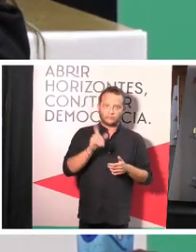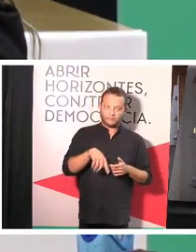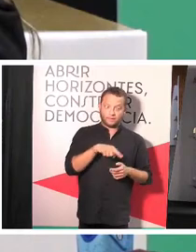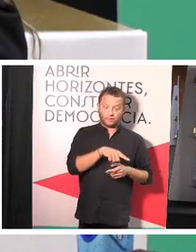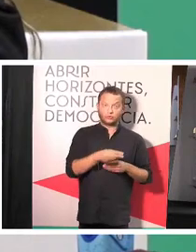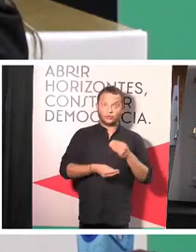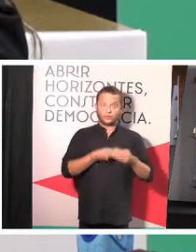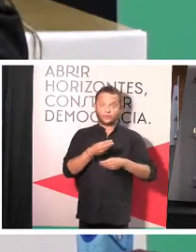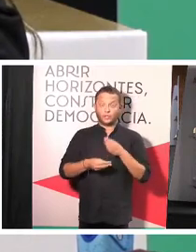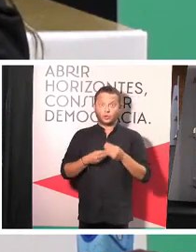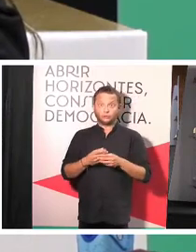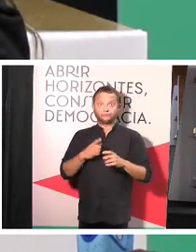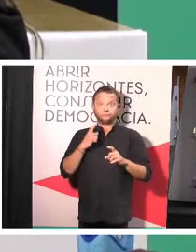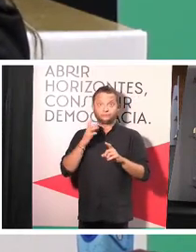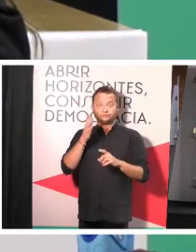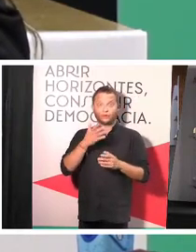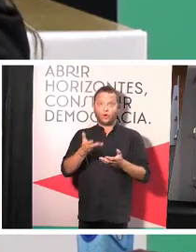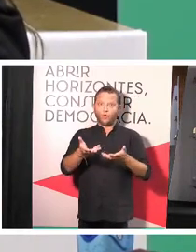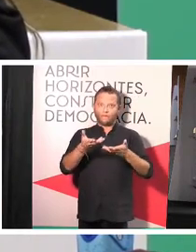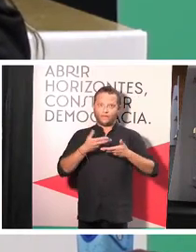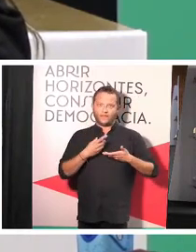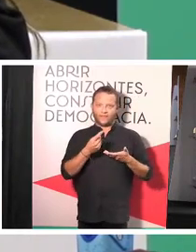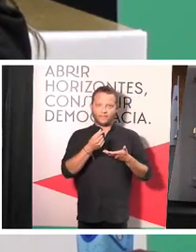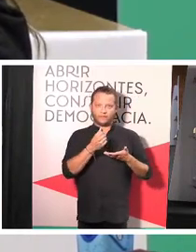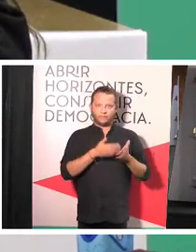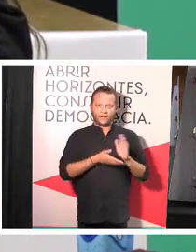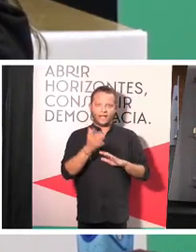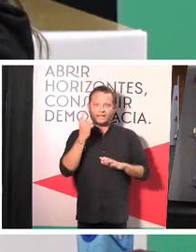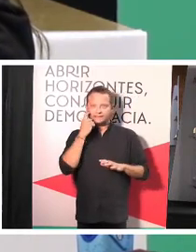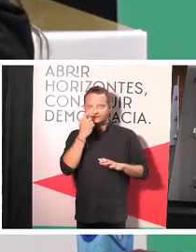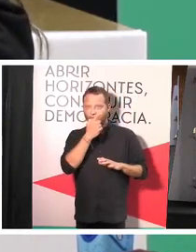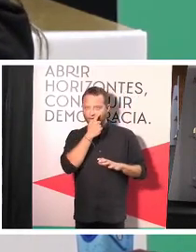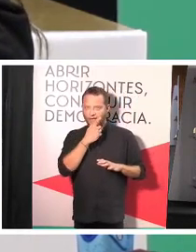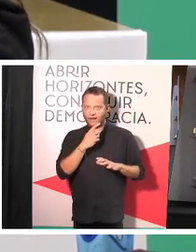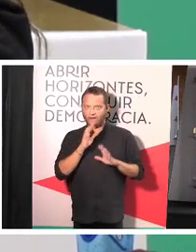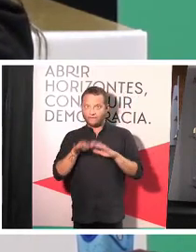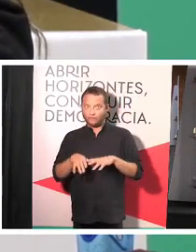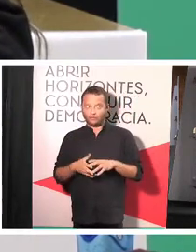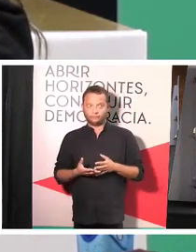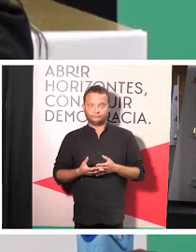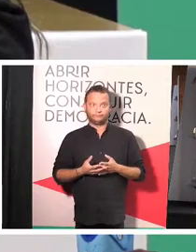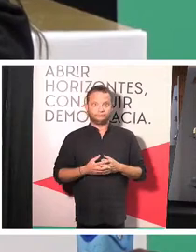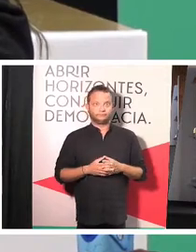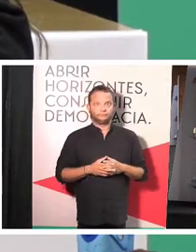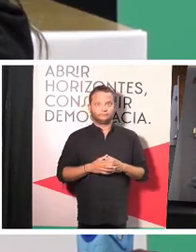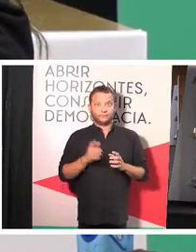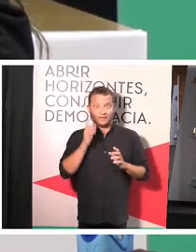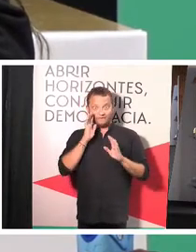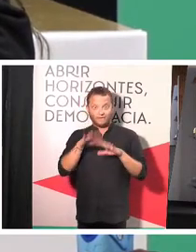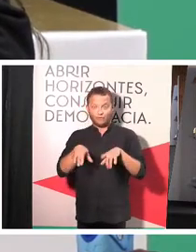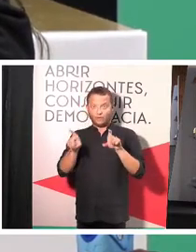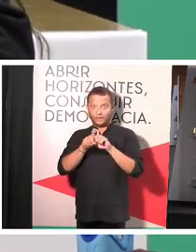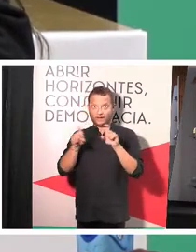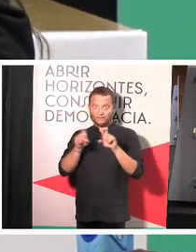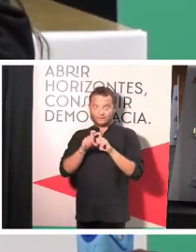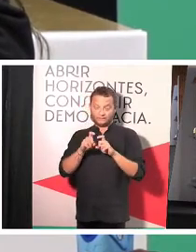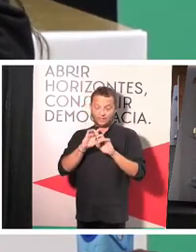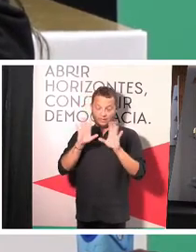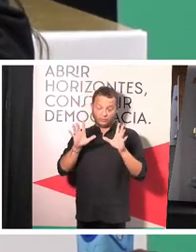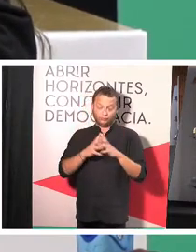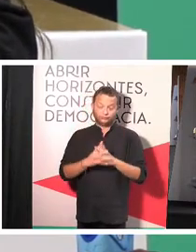pues que les llegaron a ofrecer dinero para ir a testificar a los juicios, a favor de la empresa, evidentemente.